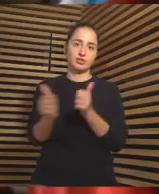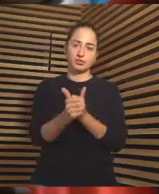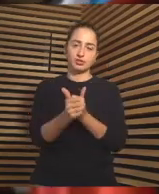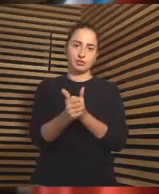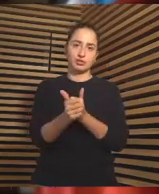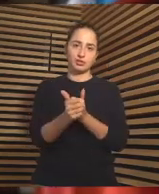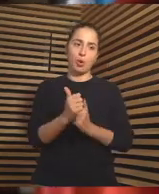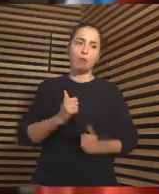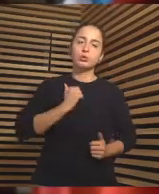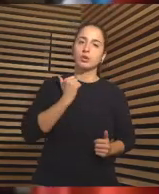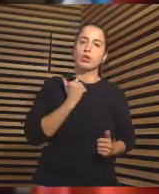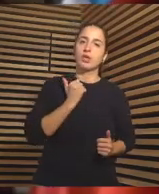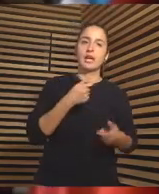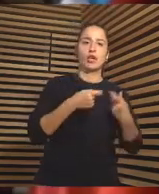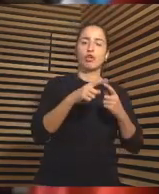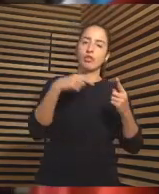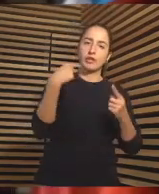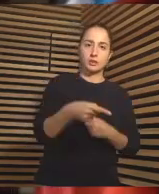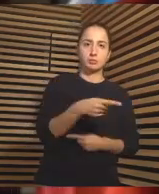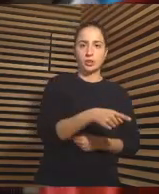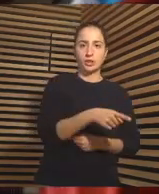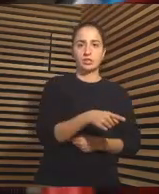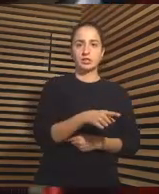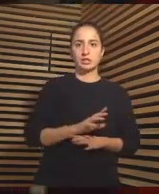oportunidades de negocio.